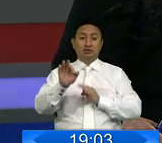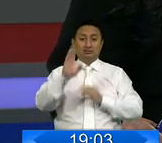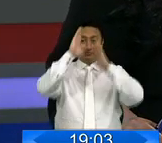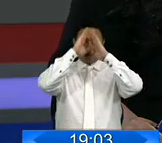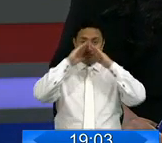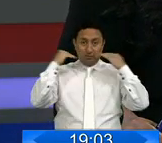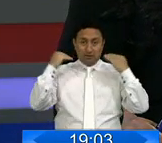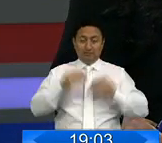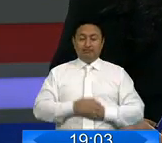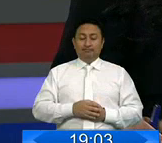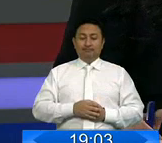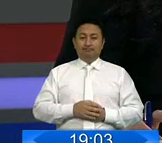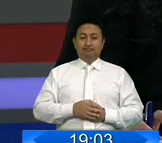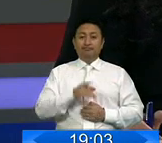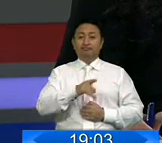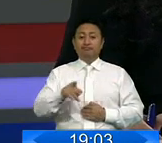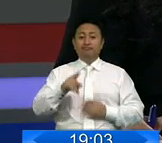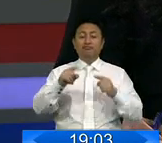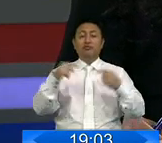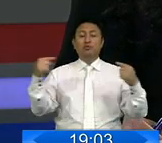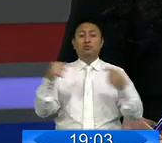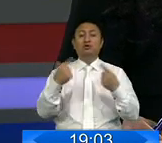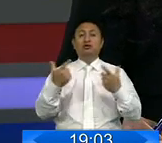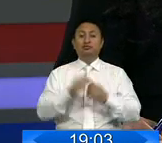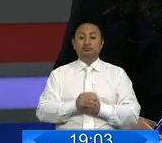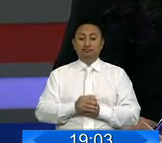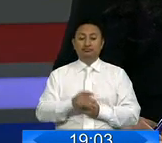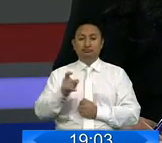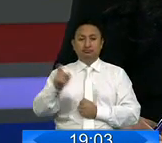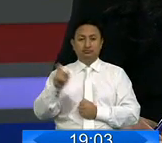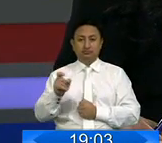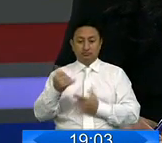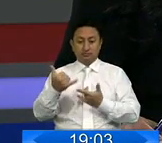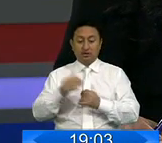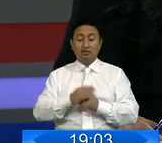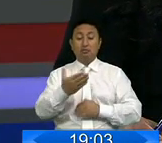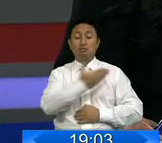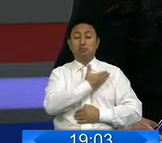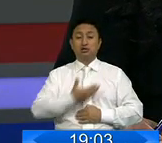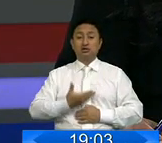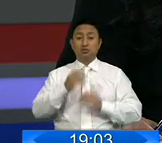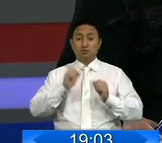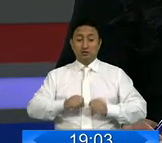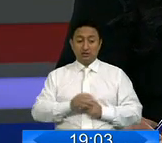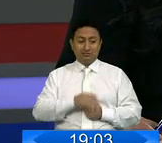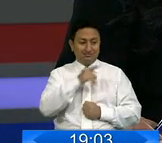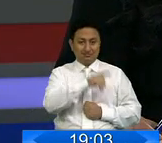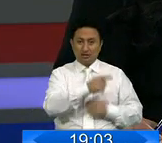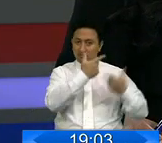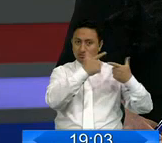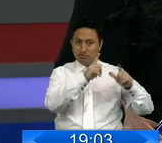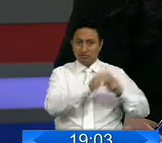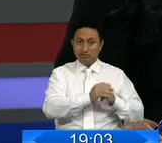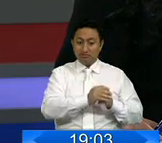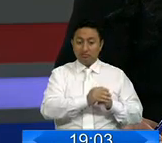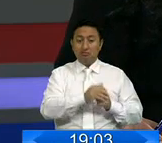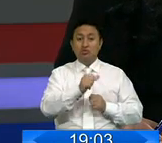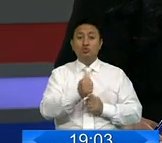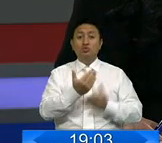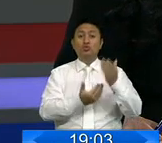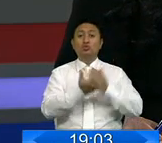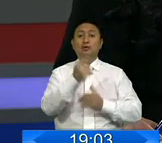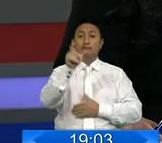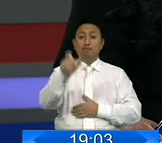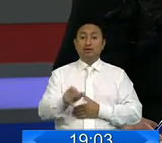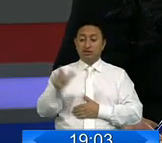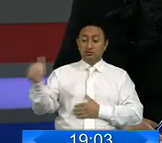la vicepresidencia. En la oposición ratifican en la necesidad de que el presidente pueda escoger libremente a la persona que lo